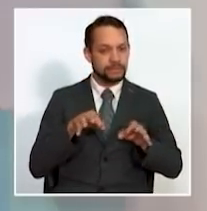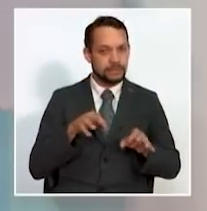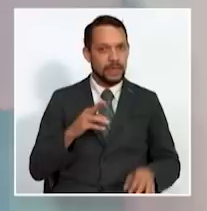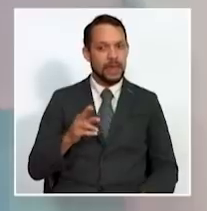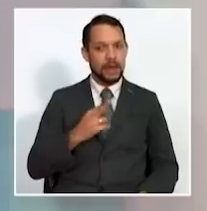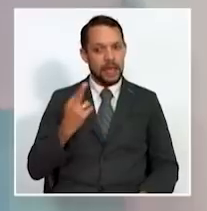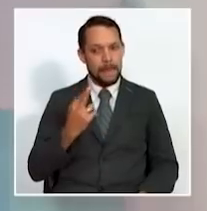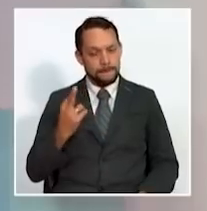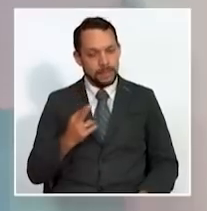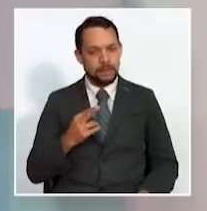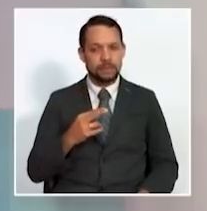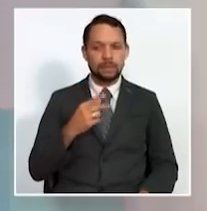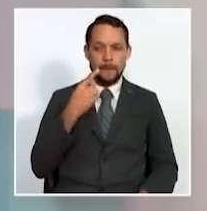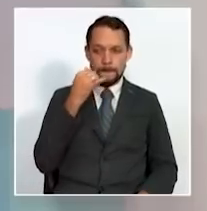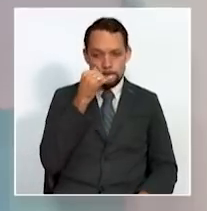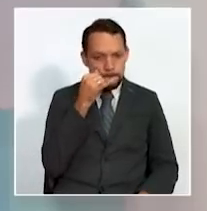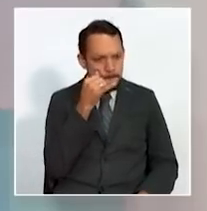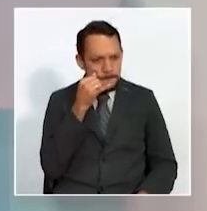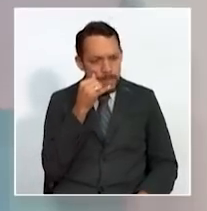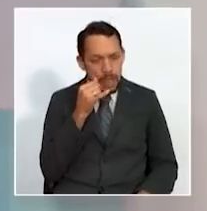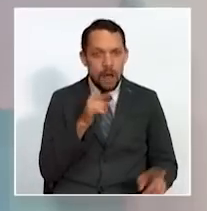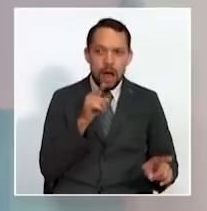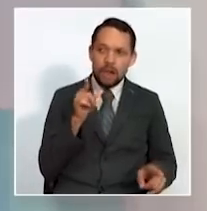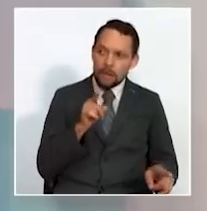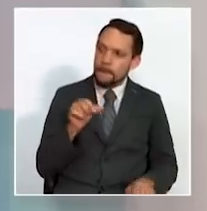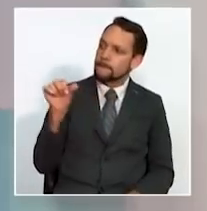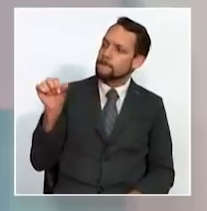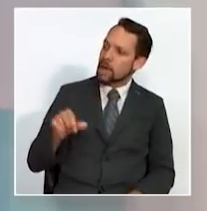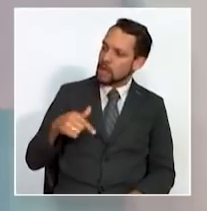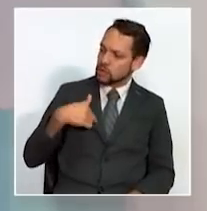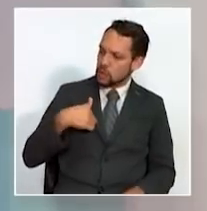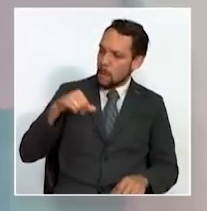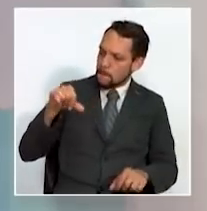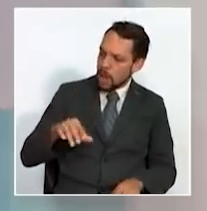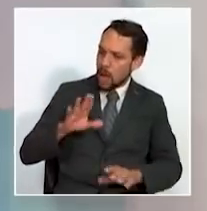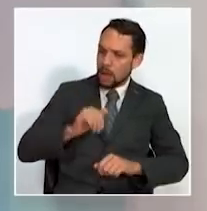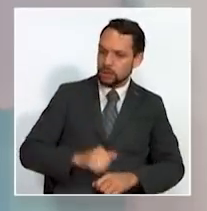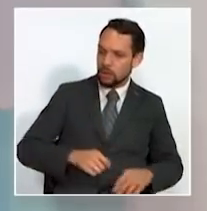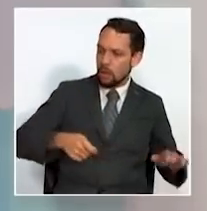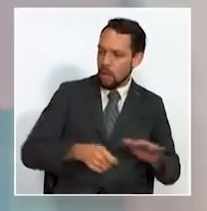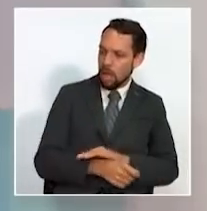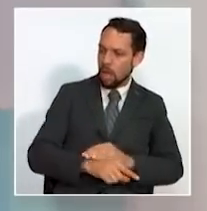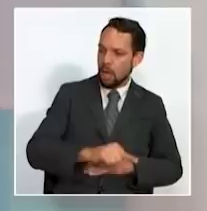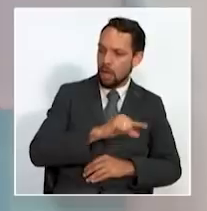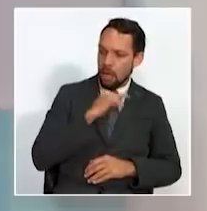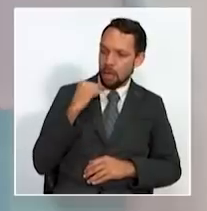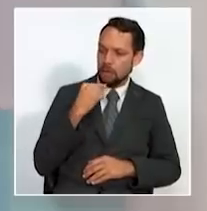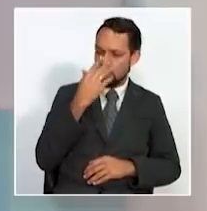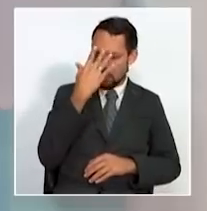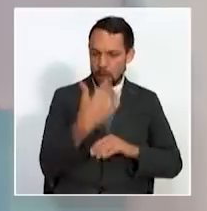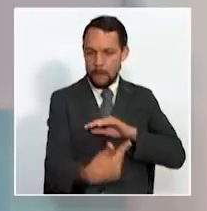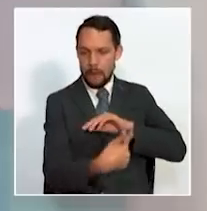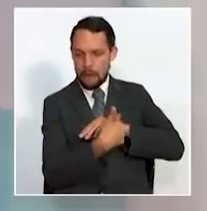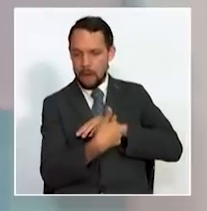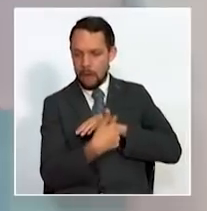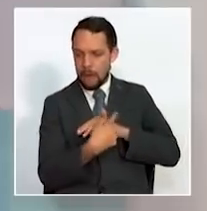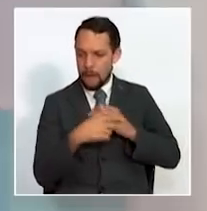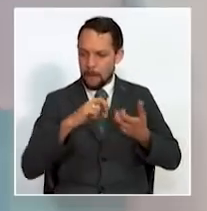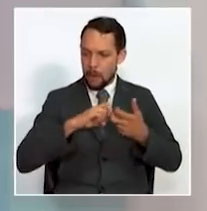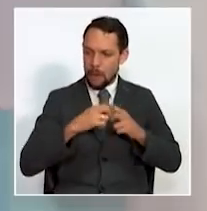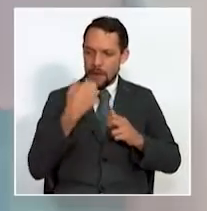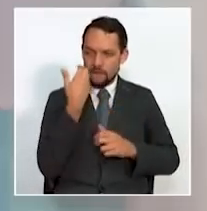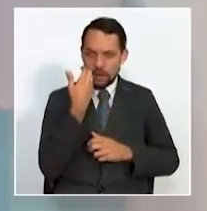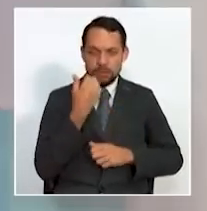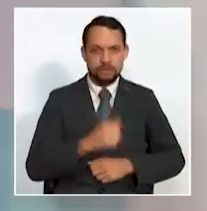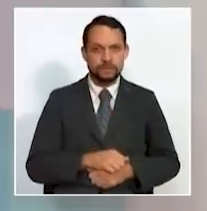personas dicen, pero tan de malas yo, como dicen muchos, ni que hubiera matado a un cura, y yo con este problema que tengo.